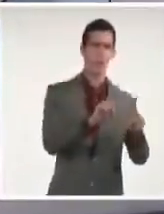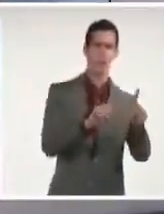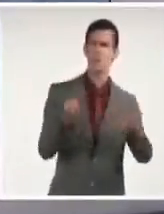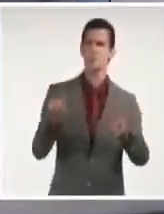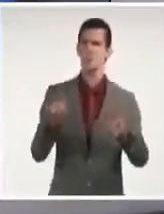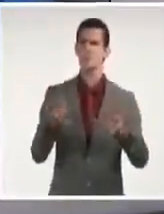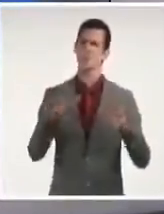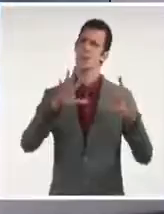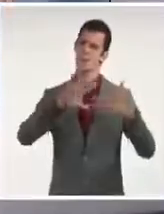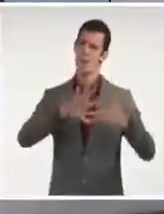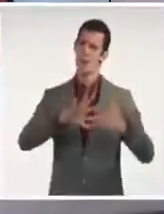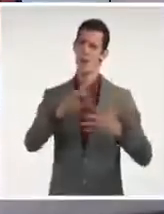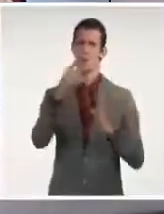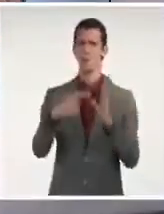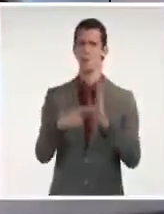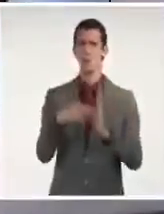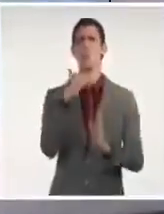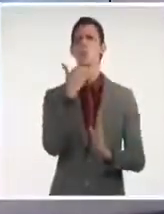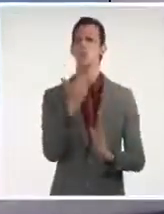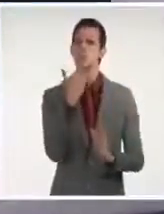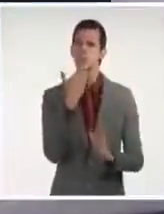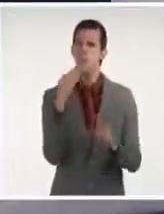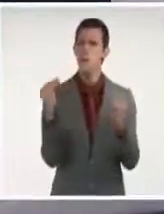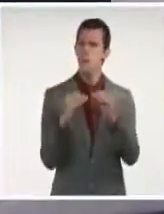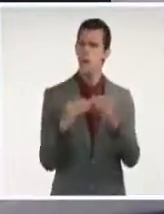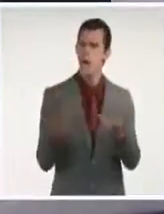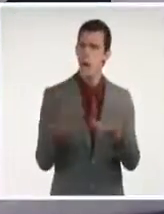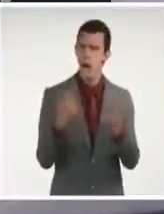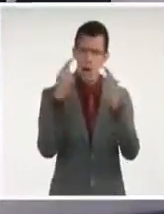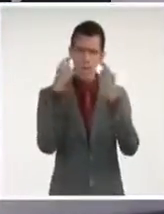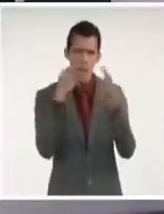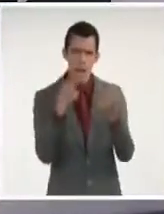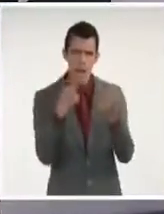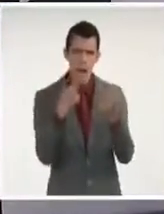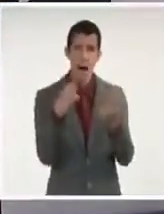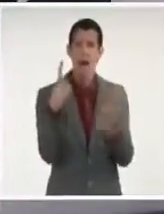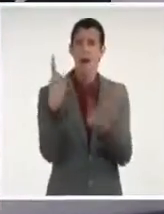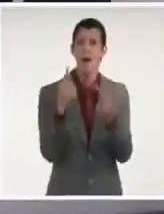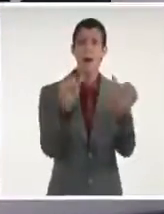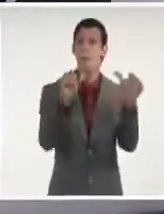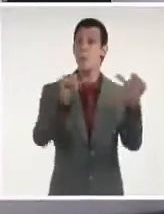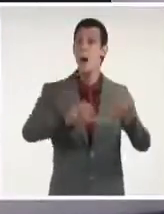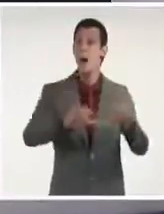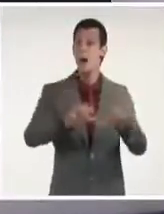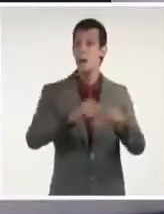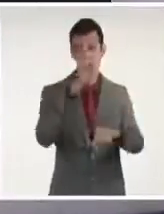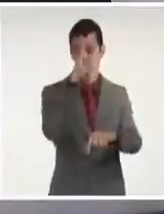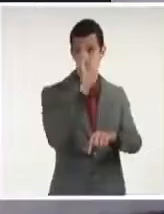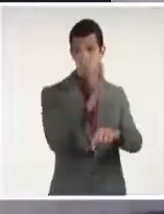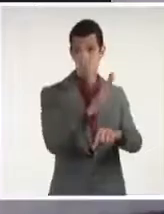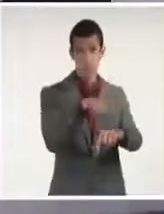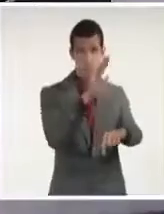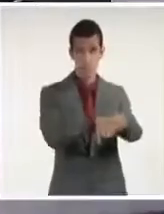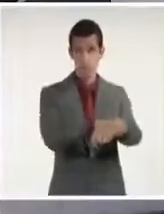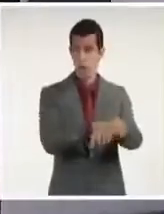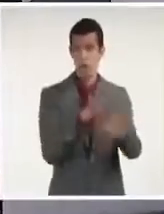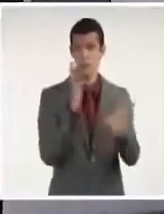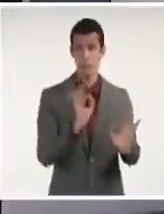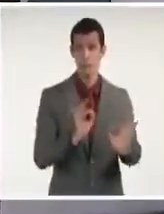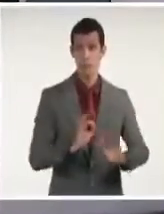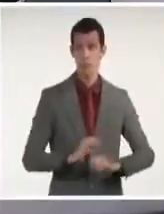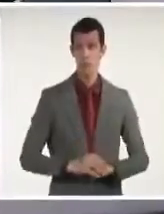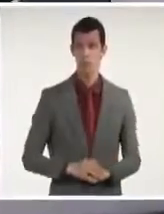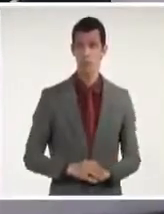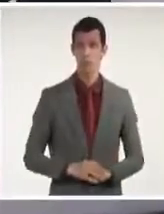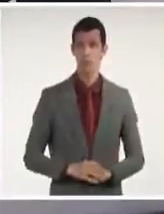la policía, mantener el orden público, detener al que incurra en delitos. Hay un plan para que esto se